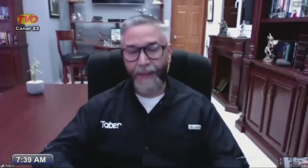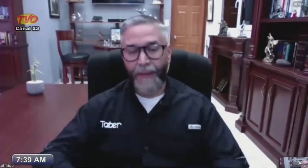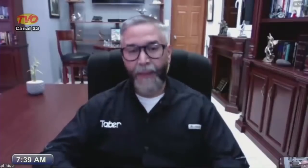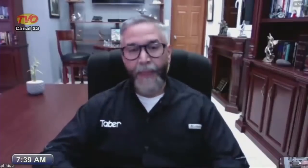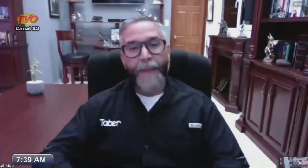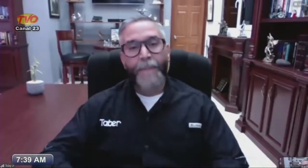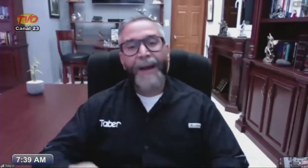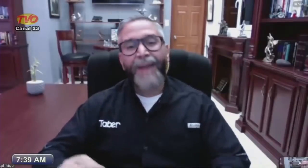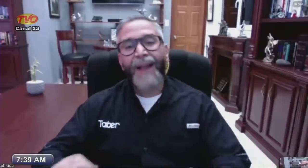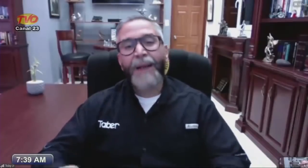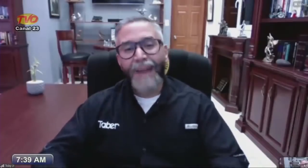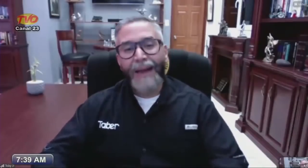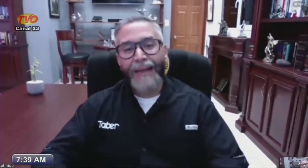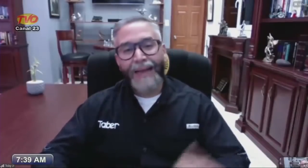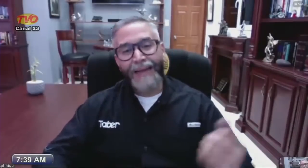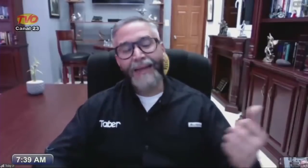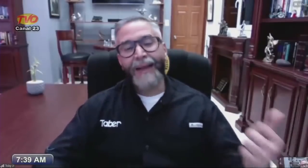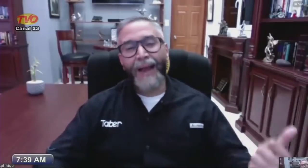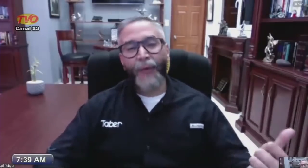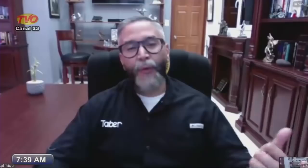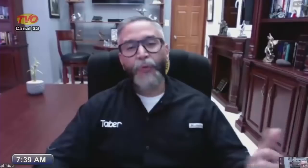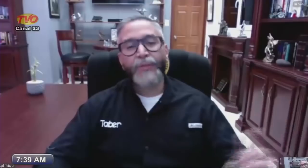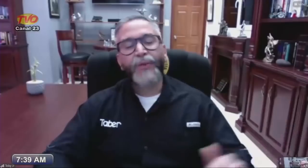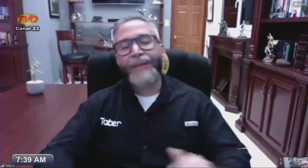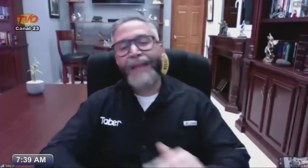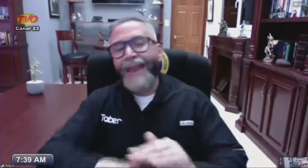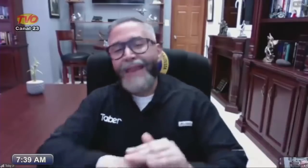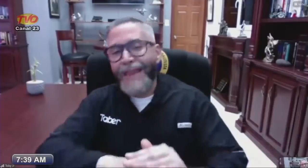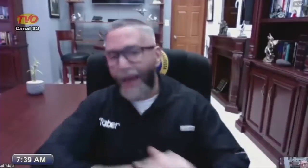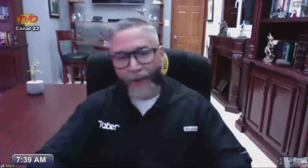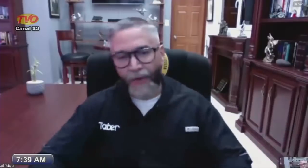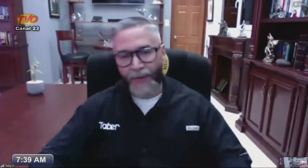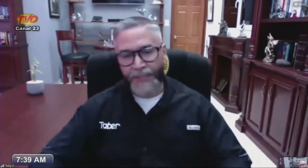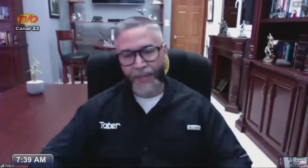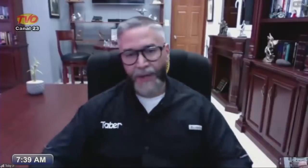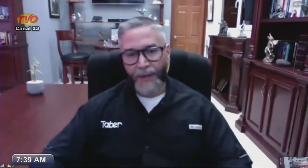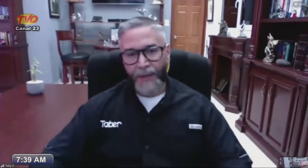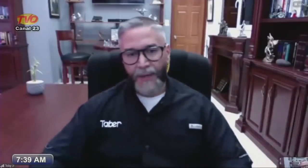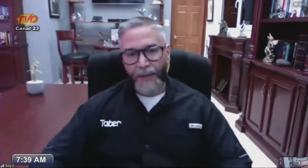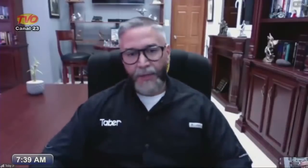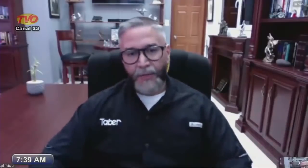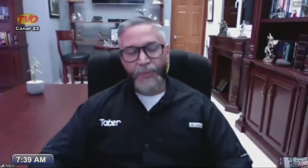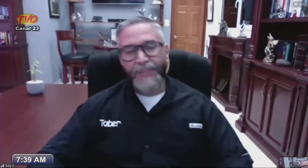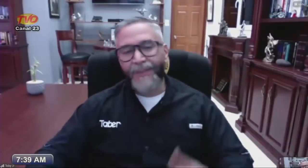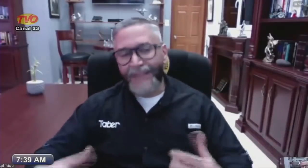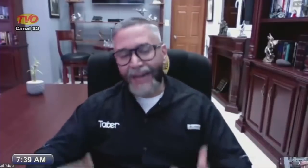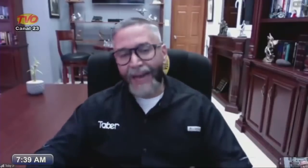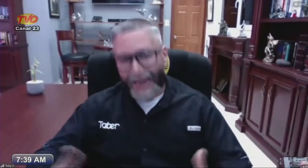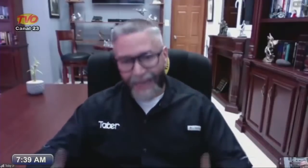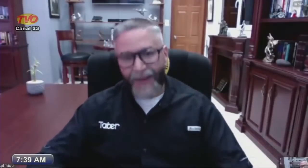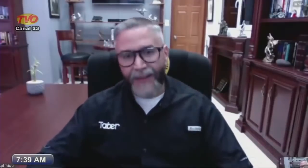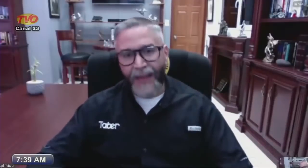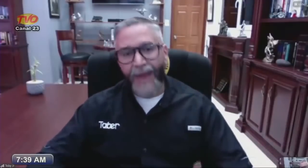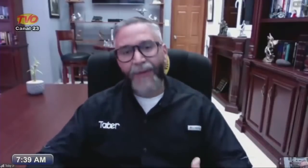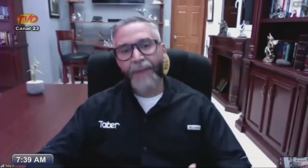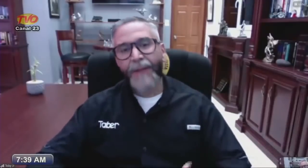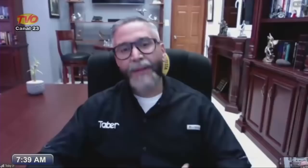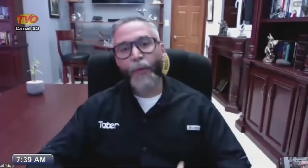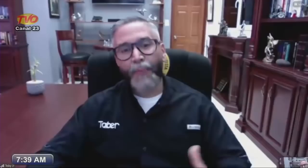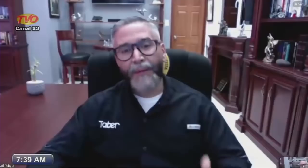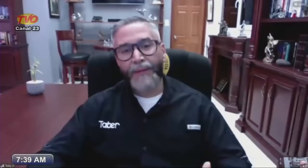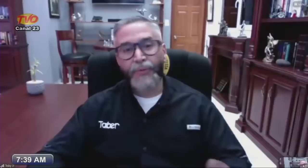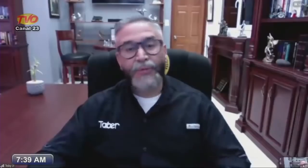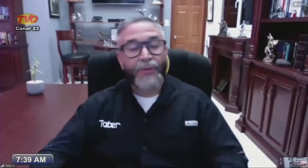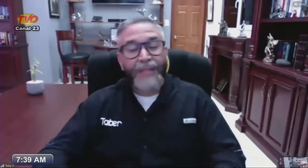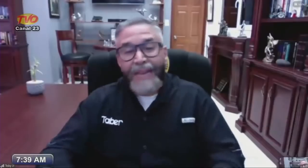a un debate para hablar mal del que tiene al lado usted no tiene nada que ofrecer si usted va a llegar al debate hablar